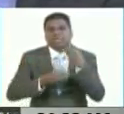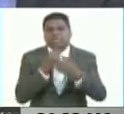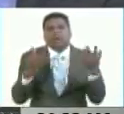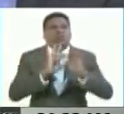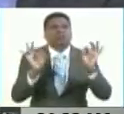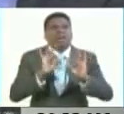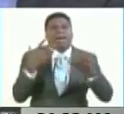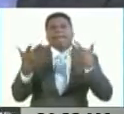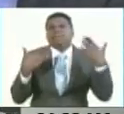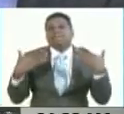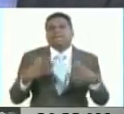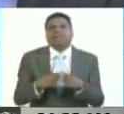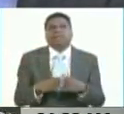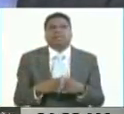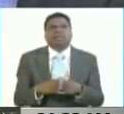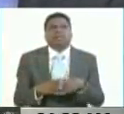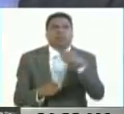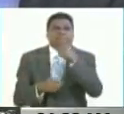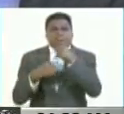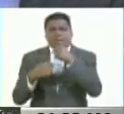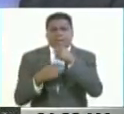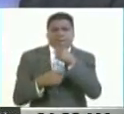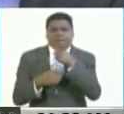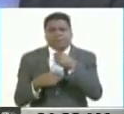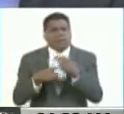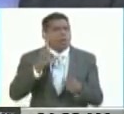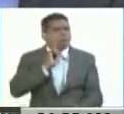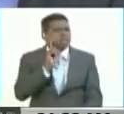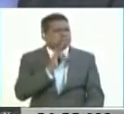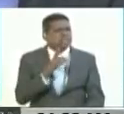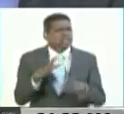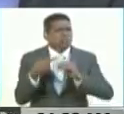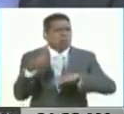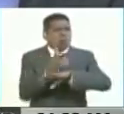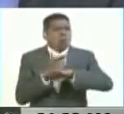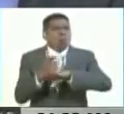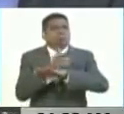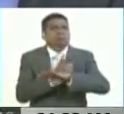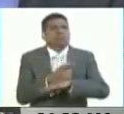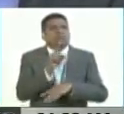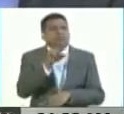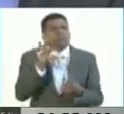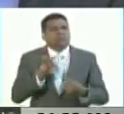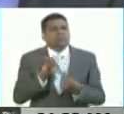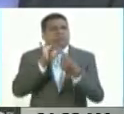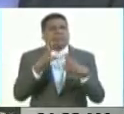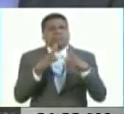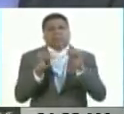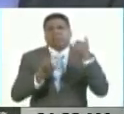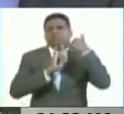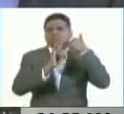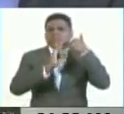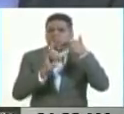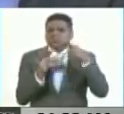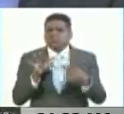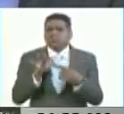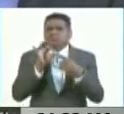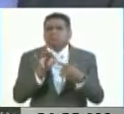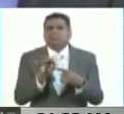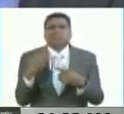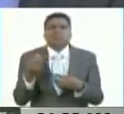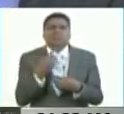cuenta lo ético, periodístico, que se hagan notas como esta, diciendo que, bueno, que es un cuento chino del gobierno, y de igual manera, tú que eres especialista en el área de telecomunicaciones, se puede decir, como lo dicen